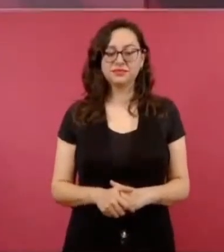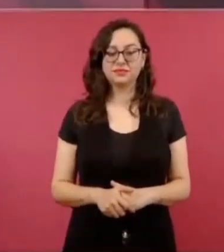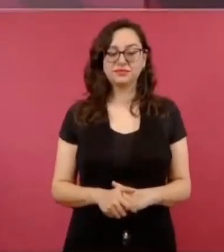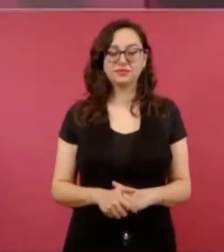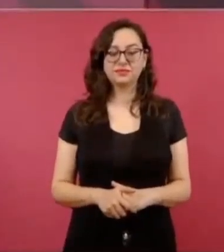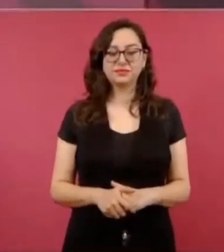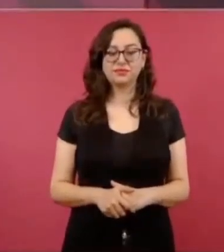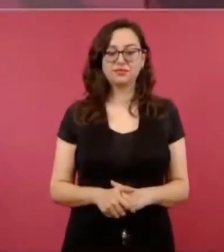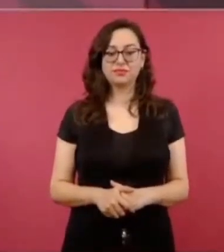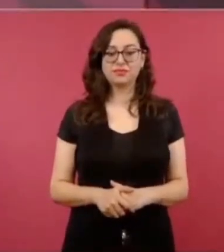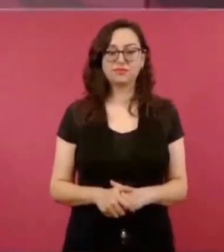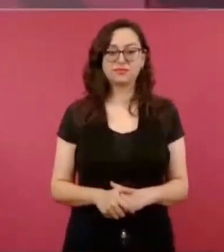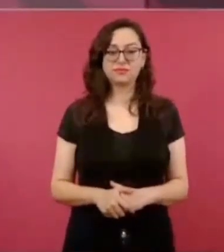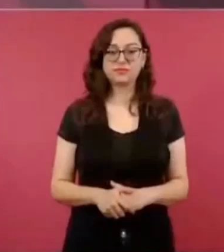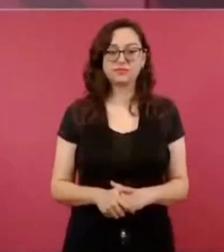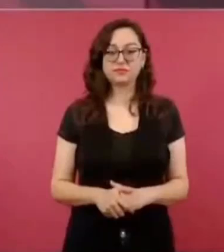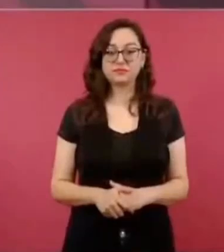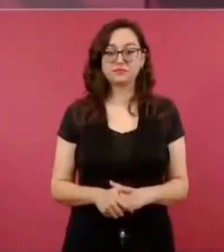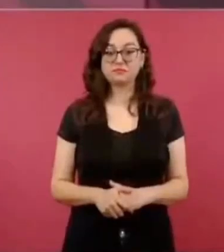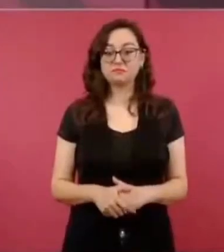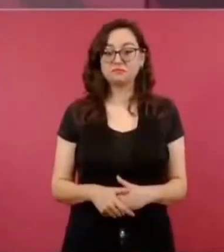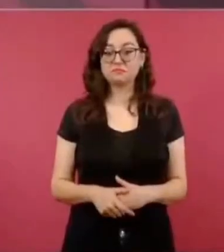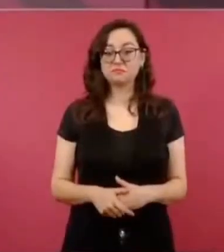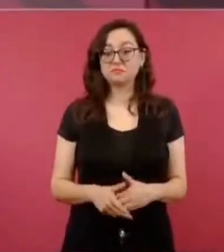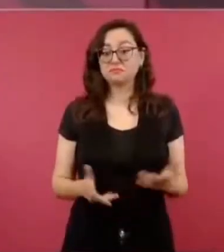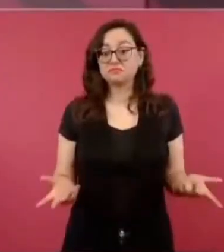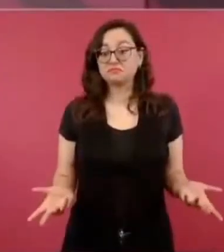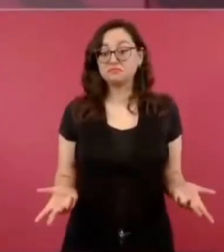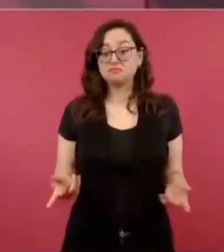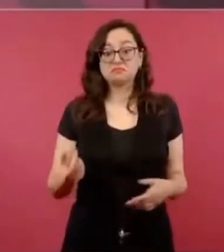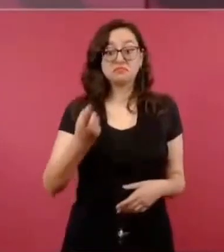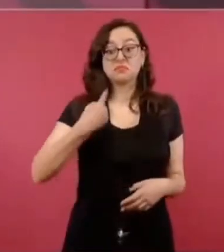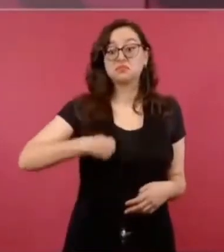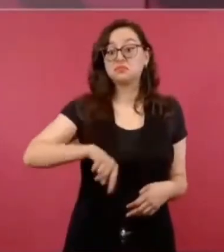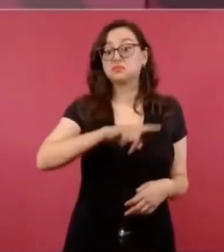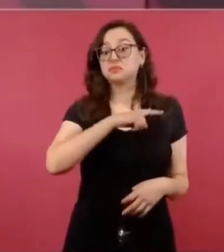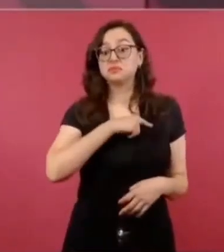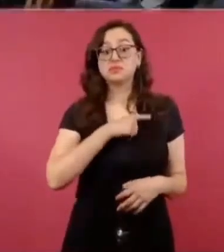Y pues no se trata de que nosotros